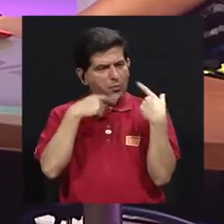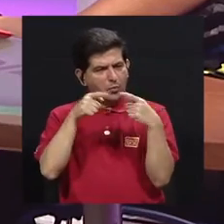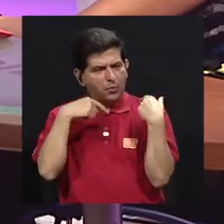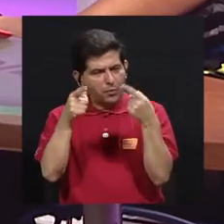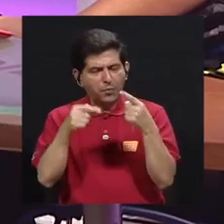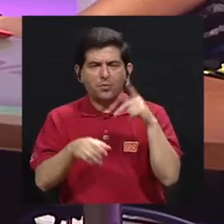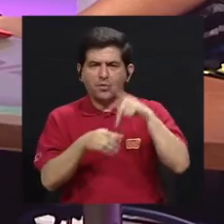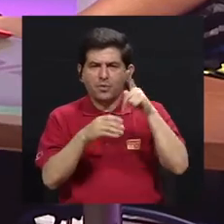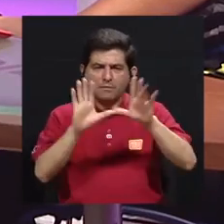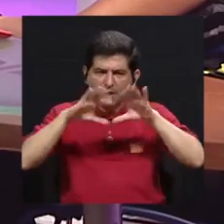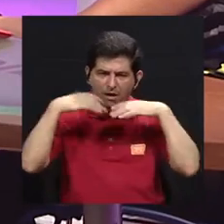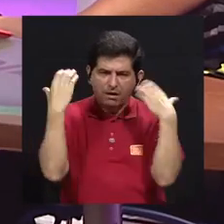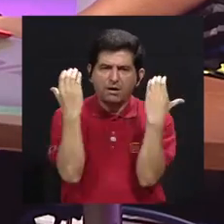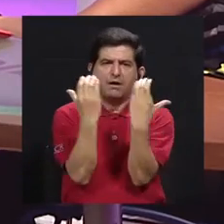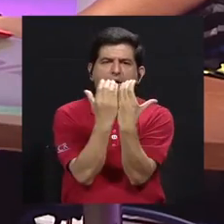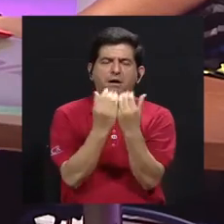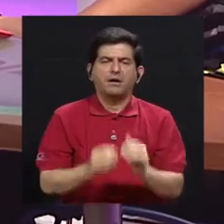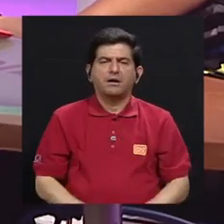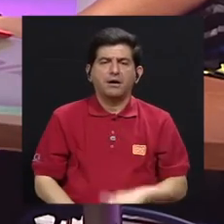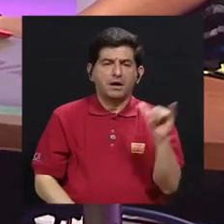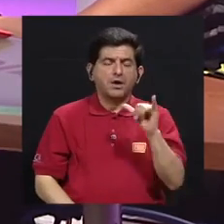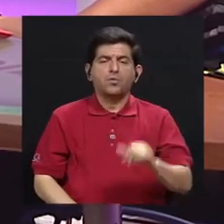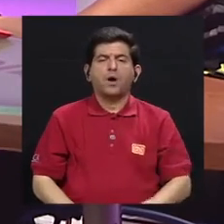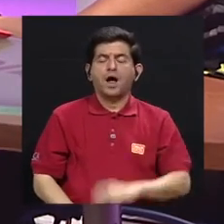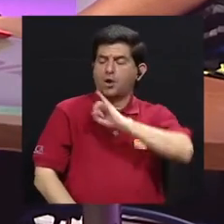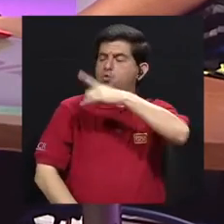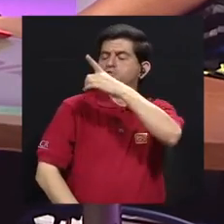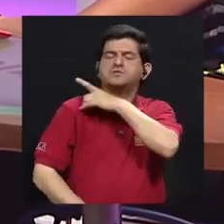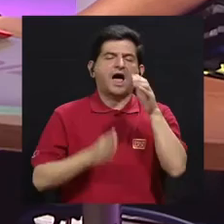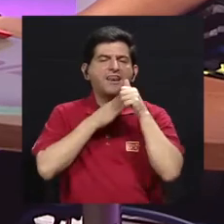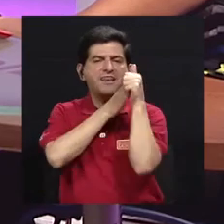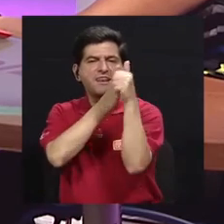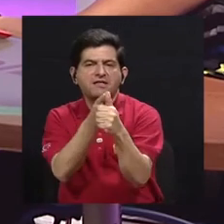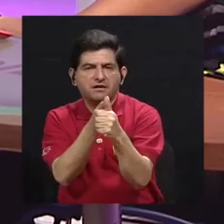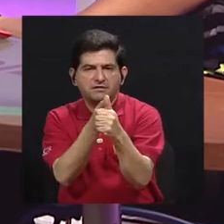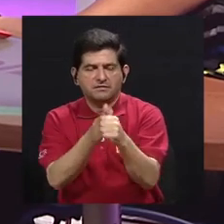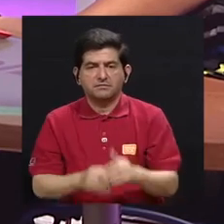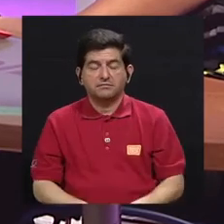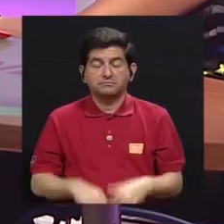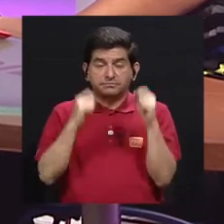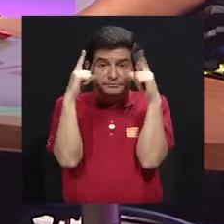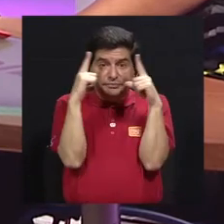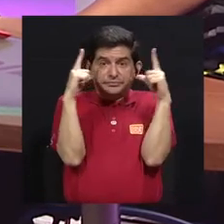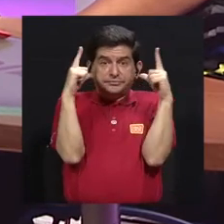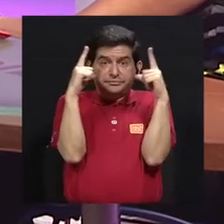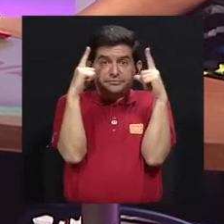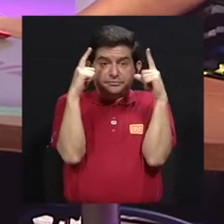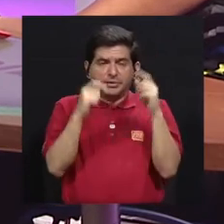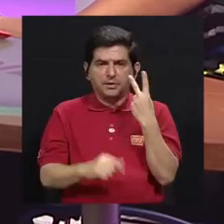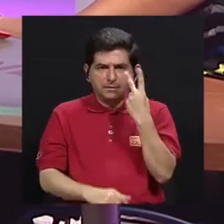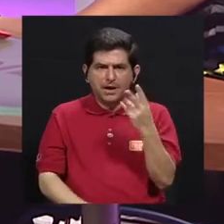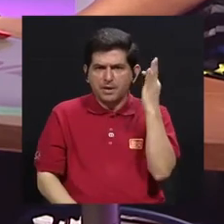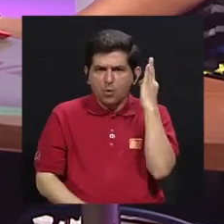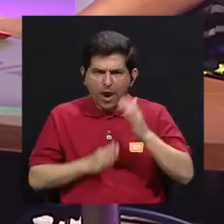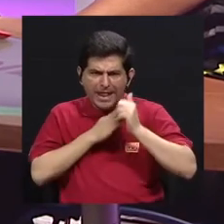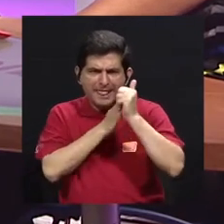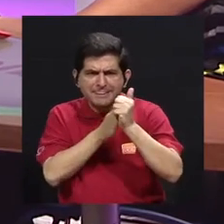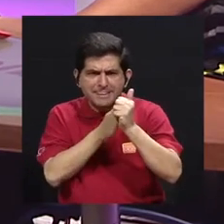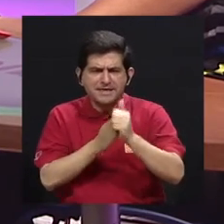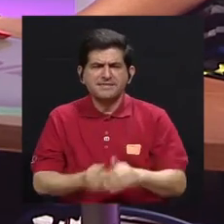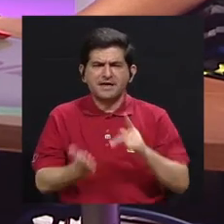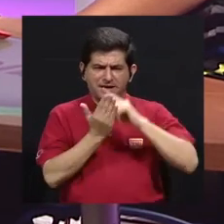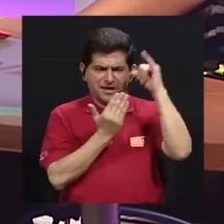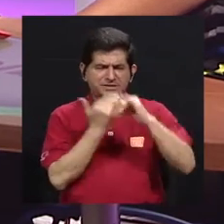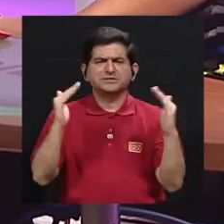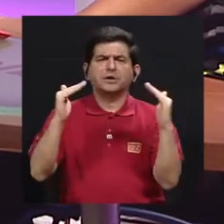participando en comisiones en la junta directiva liderando es impresionante ver a las mujeres líderes